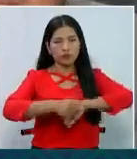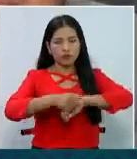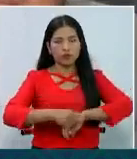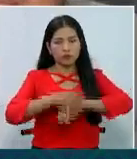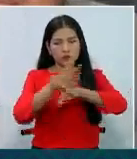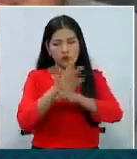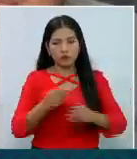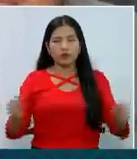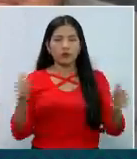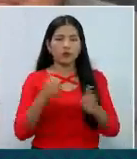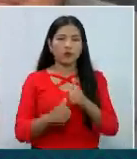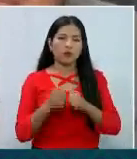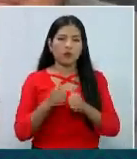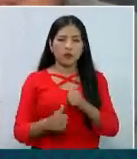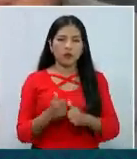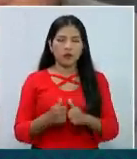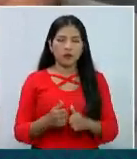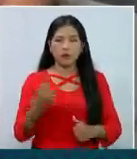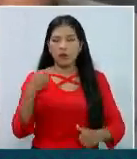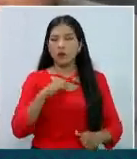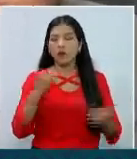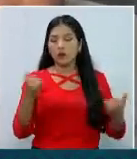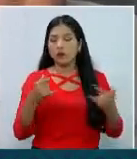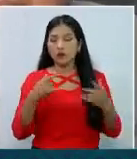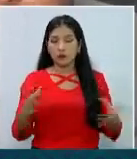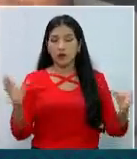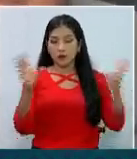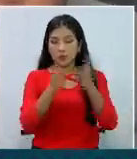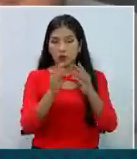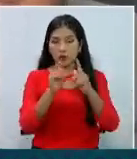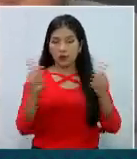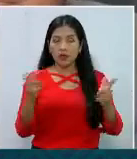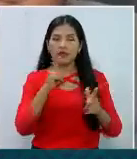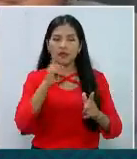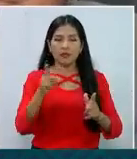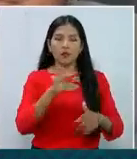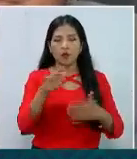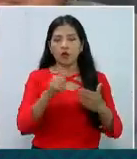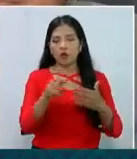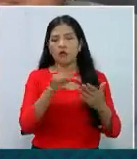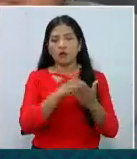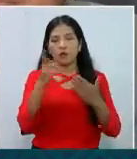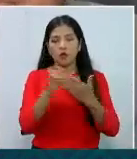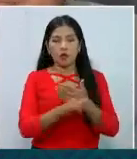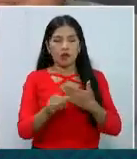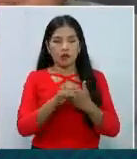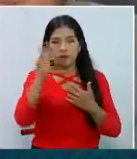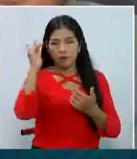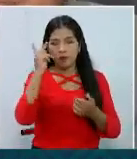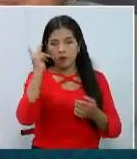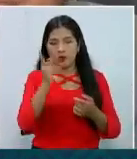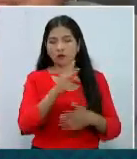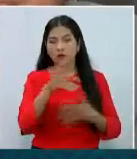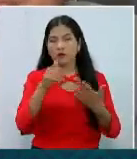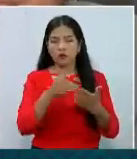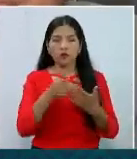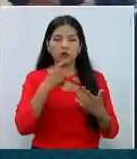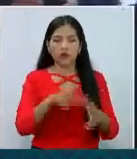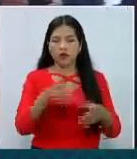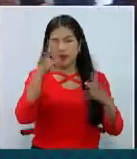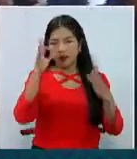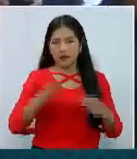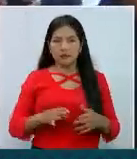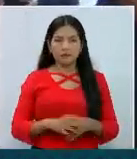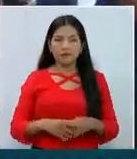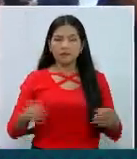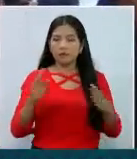eso, seguramente el cabildo decidirá el destino de este proyecto a política, compañeros y compañeras.